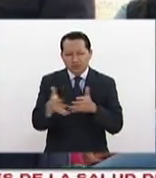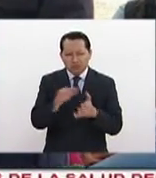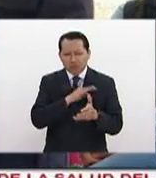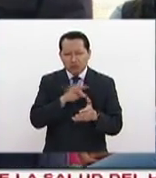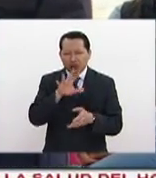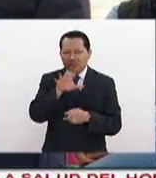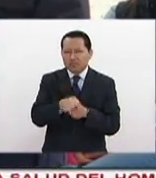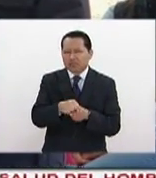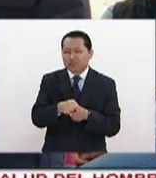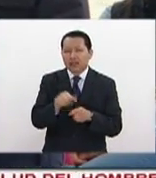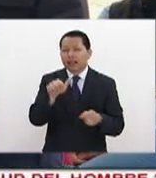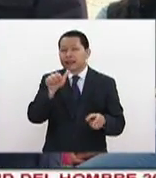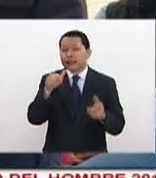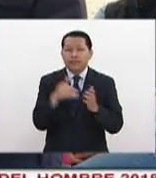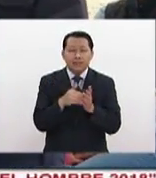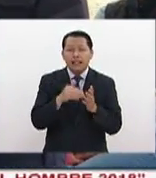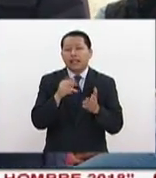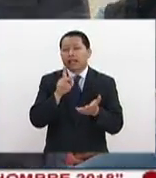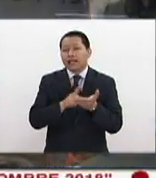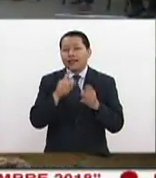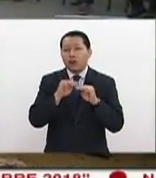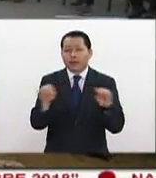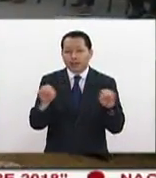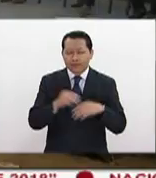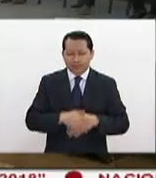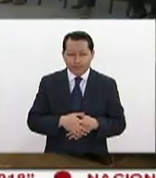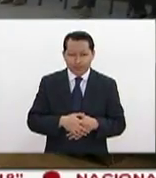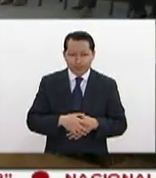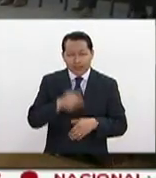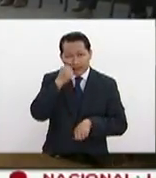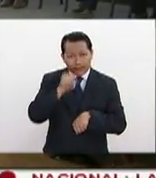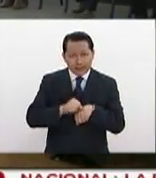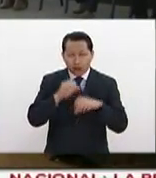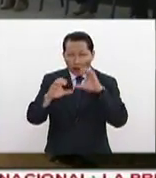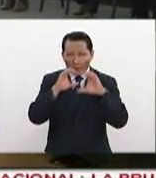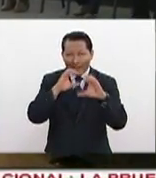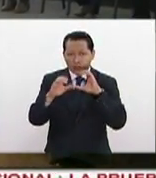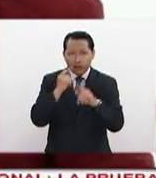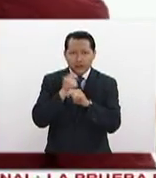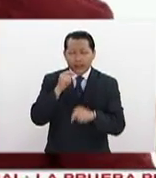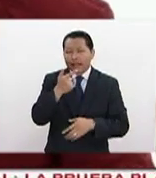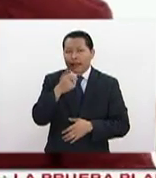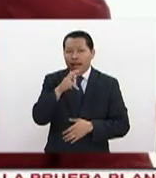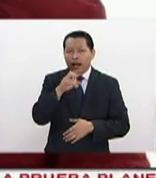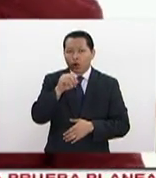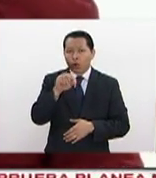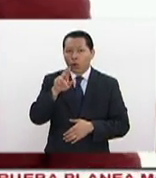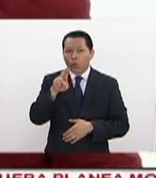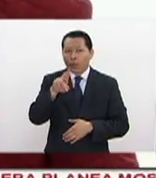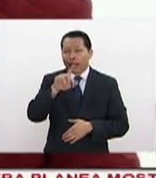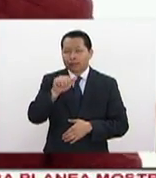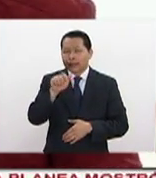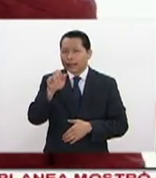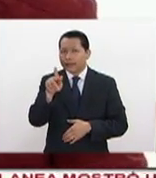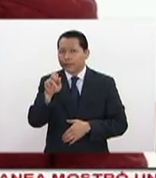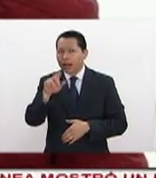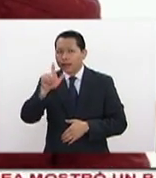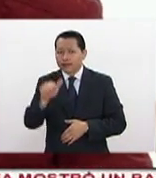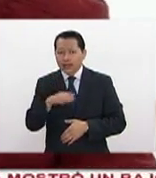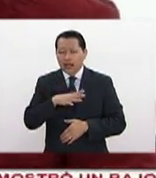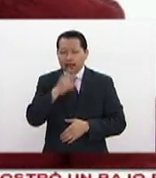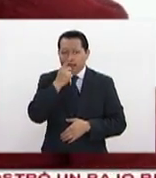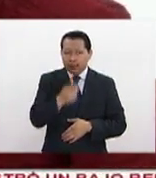llegarán a ser del orden de 6,000 kilómetros. El secretario de Comunicaciones y Transportes, Gerardo Ruiz Esparza, afirmó que el